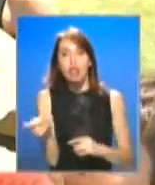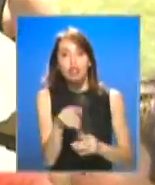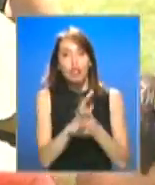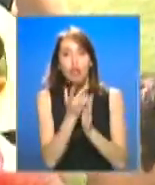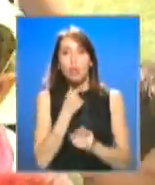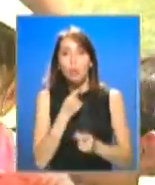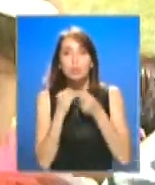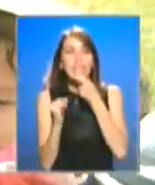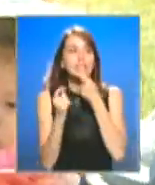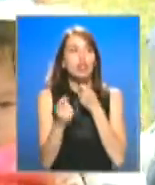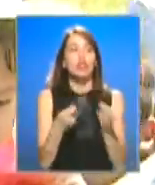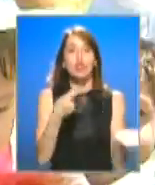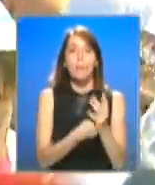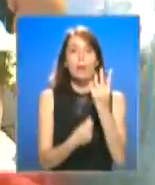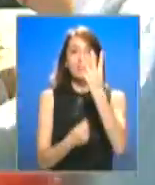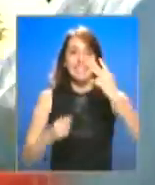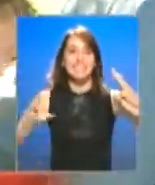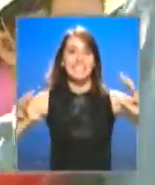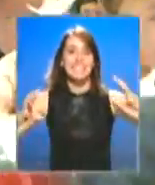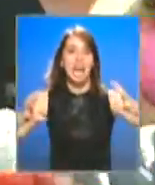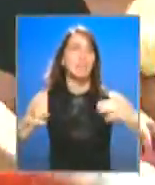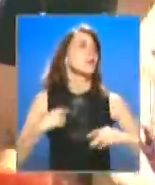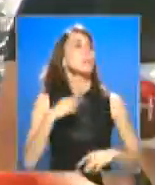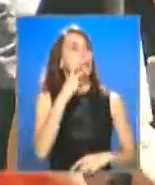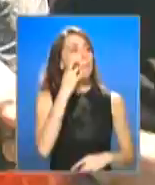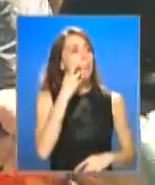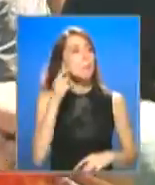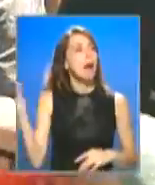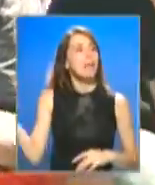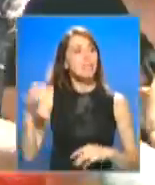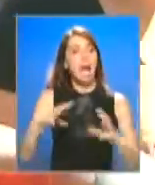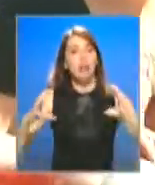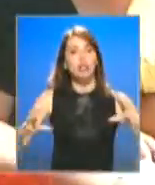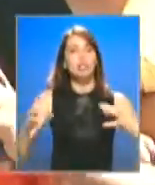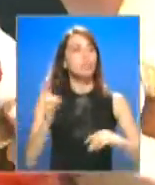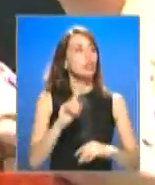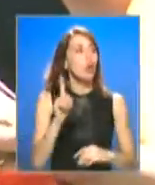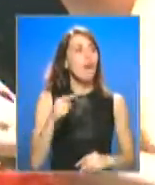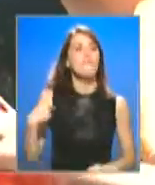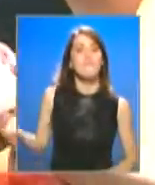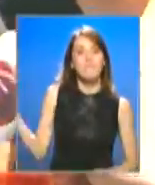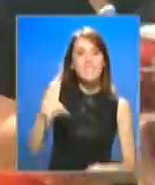Es que sí. Se compró tres de las más grandes. Es su sueño, mi papá. Él trajo sandía. No,